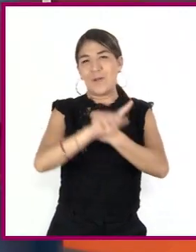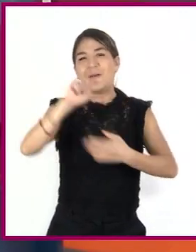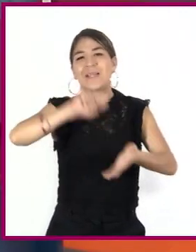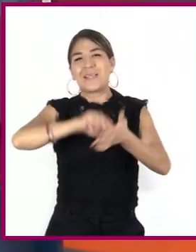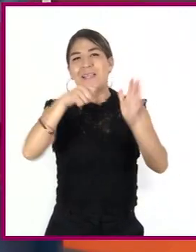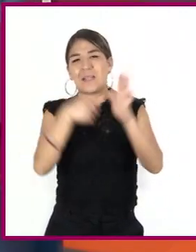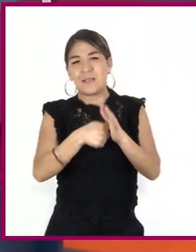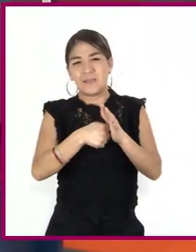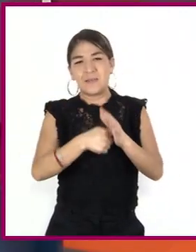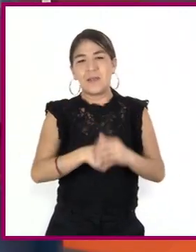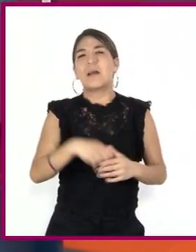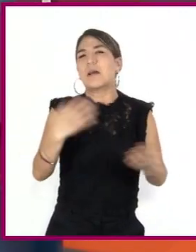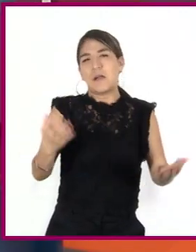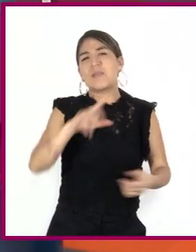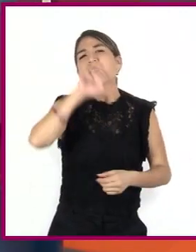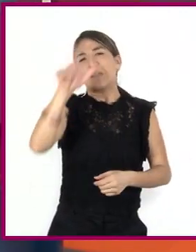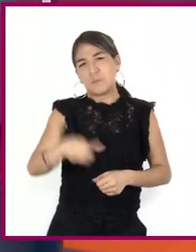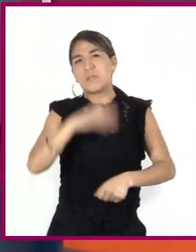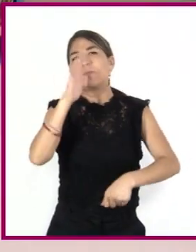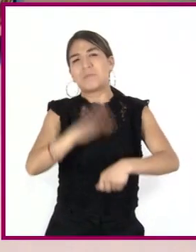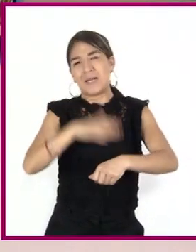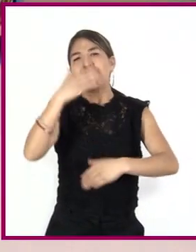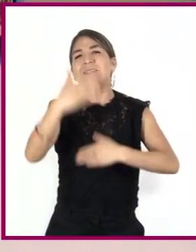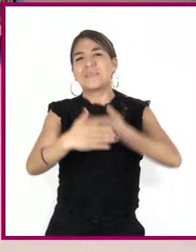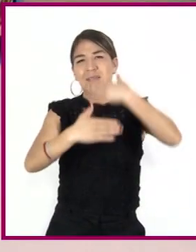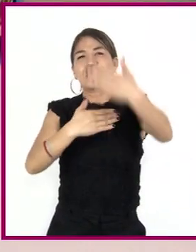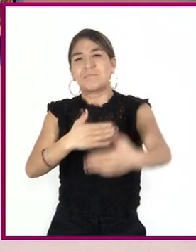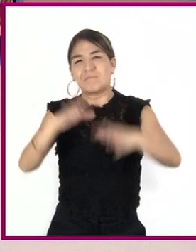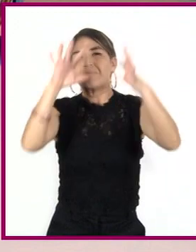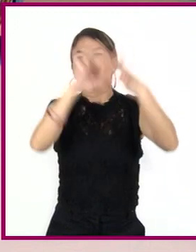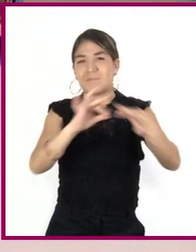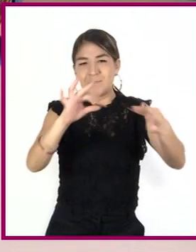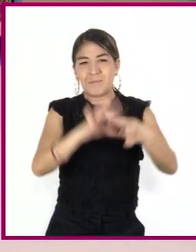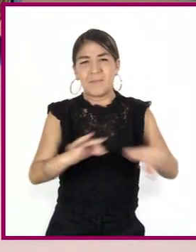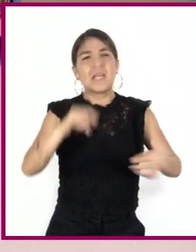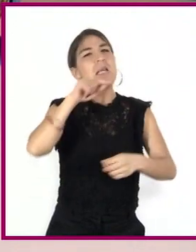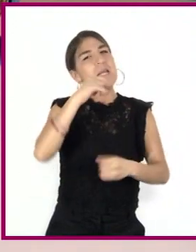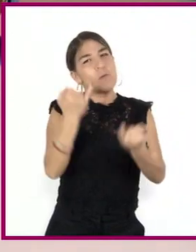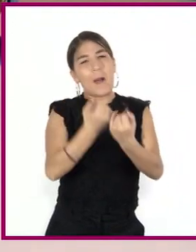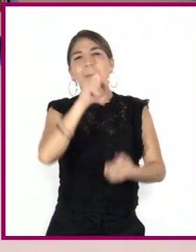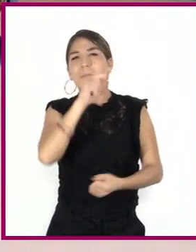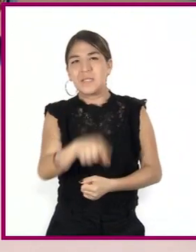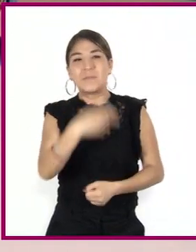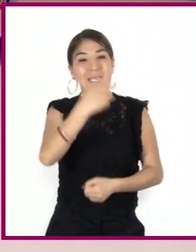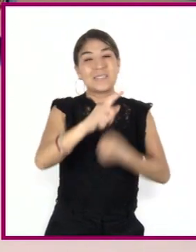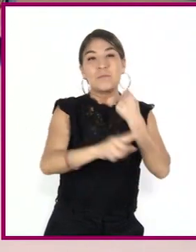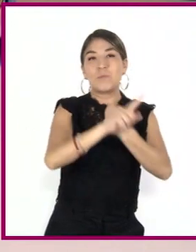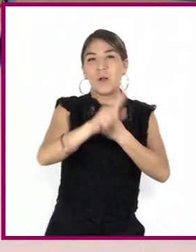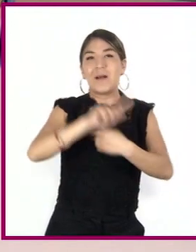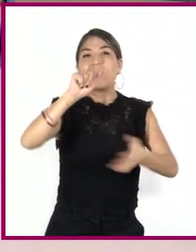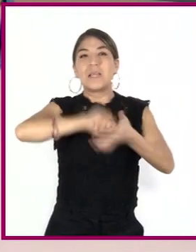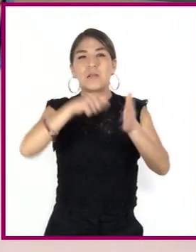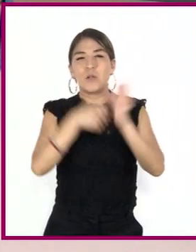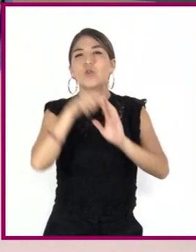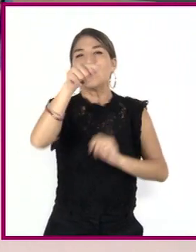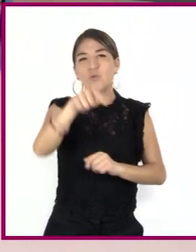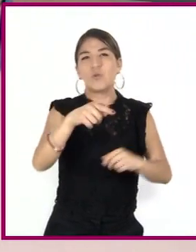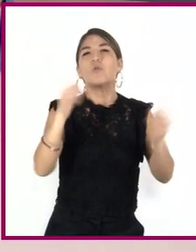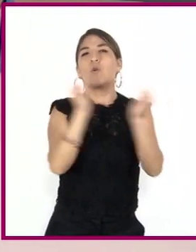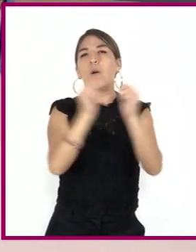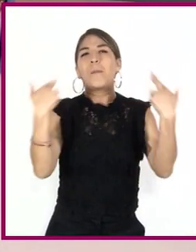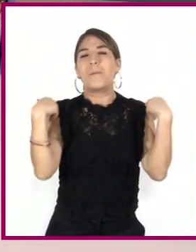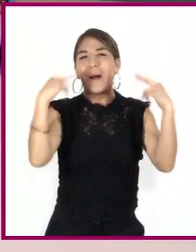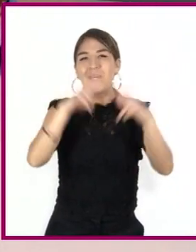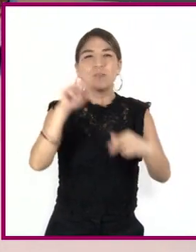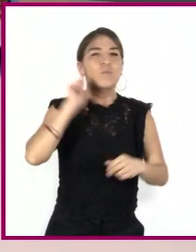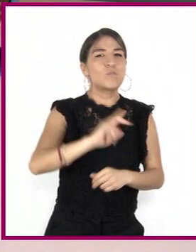técnico, como haremos más adelante. Lo mismo pueden hacer para el problema técnico que estén trabajando con su